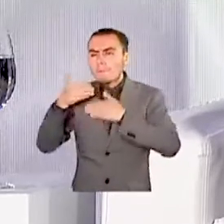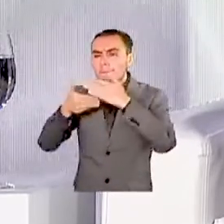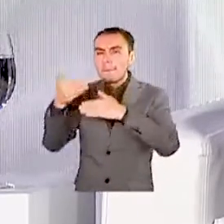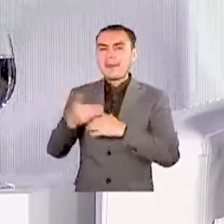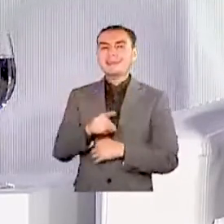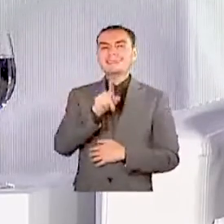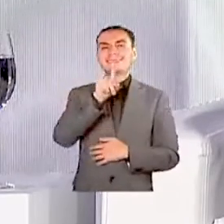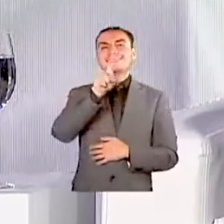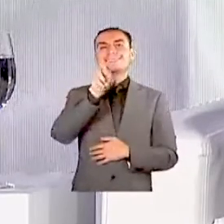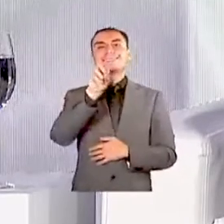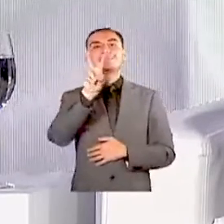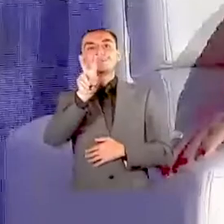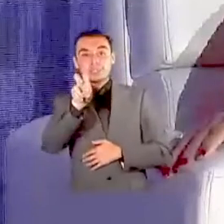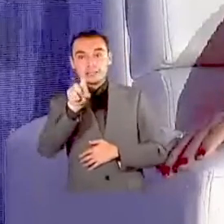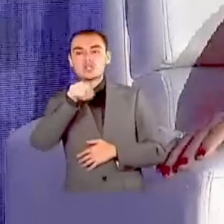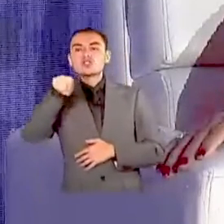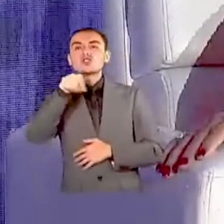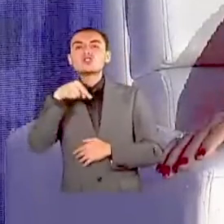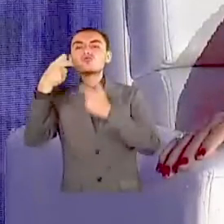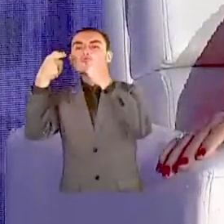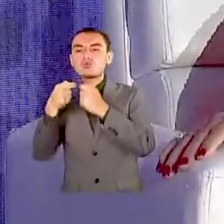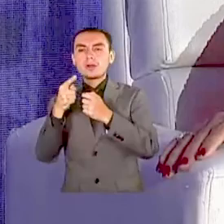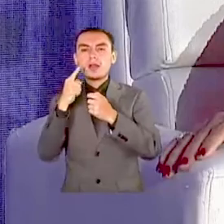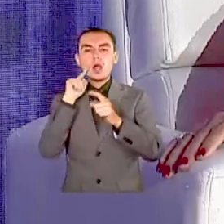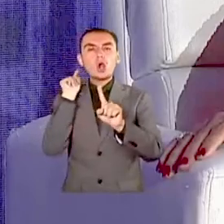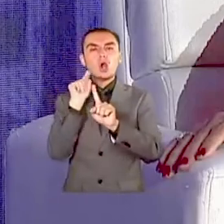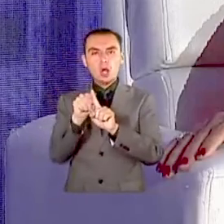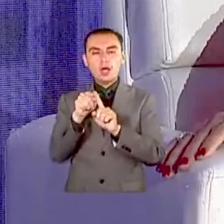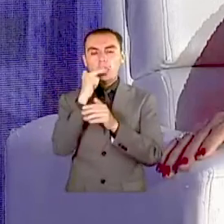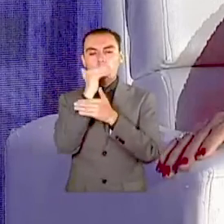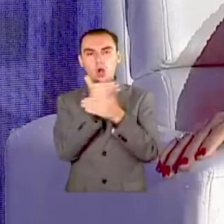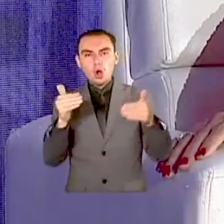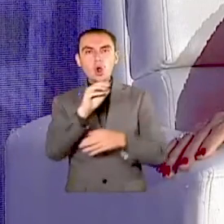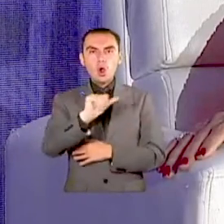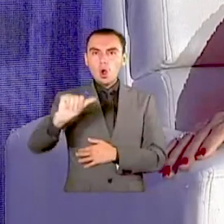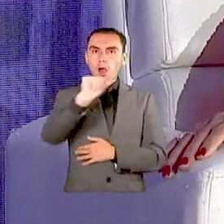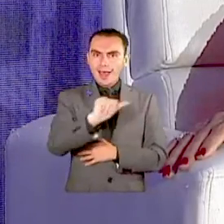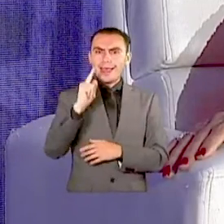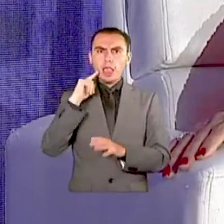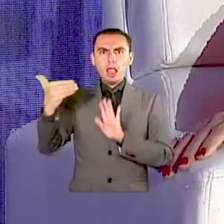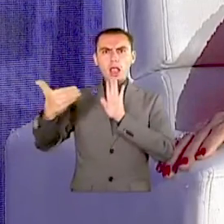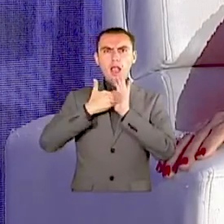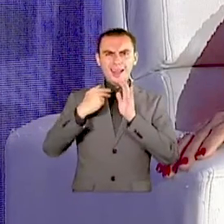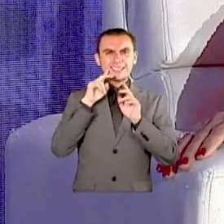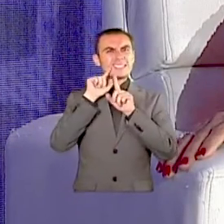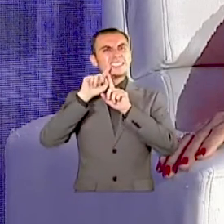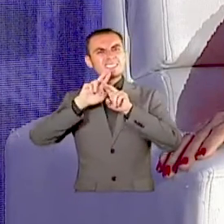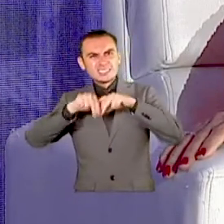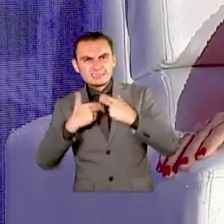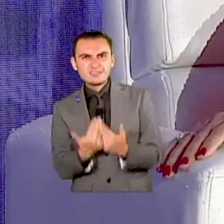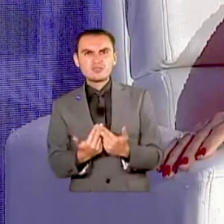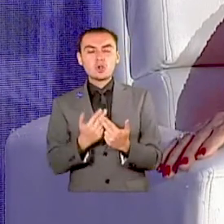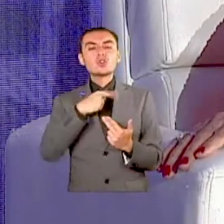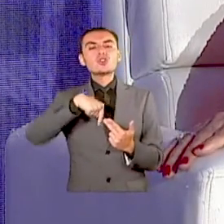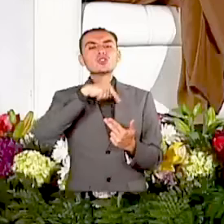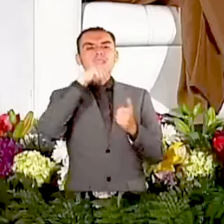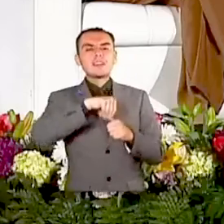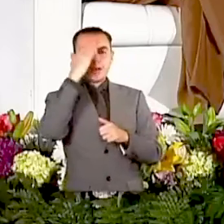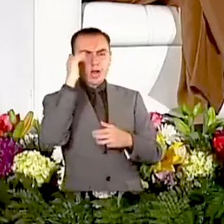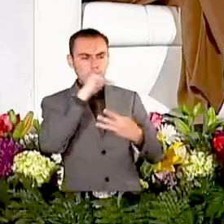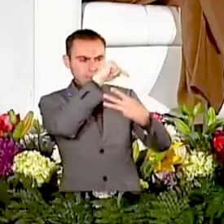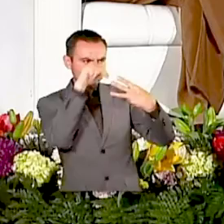de restablecimiento de derechos en favor de niños y niñas víctimas de violencias sexuales. A través de esos canales o